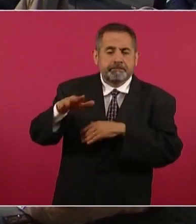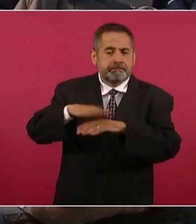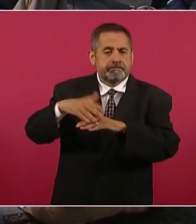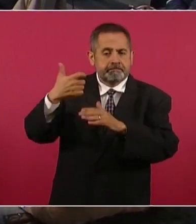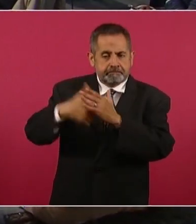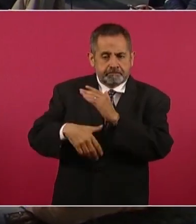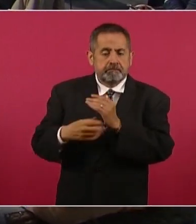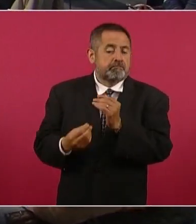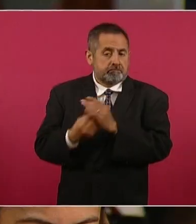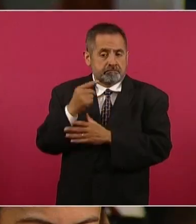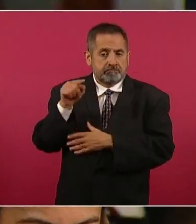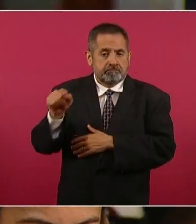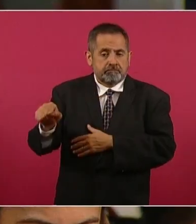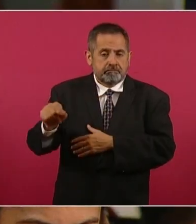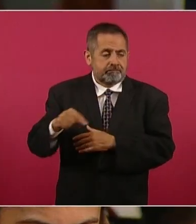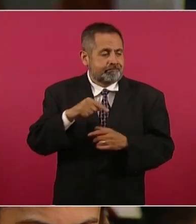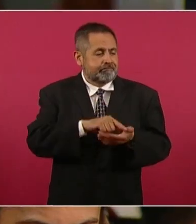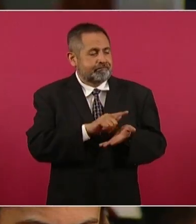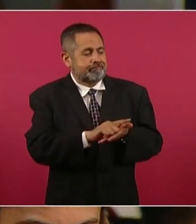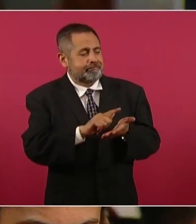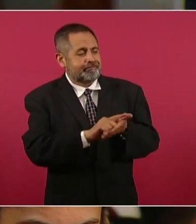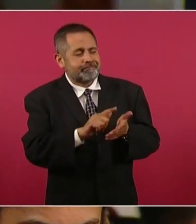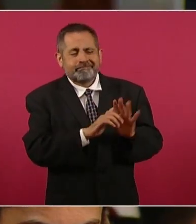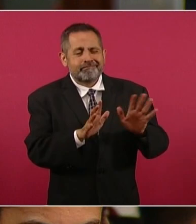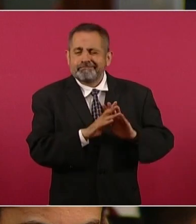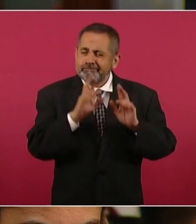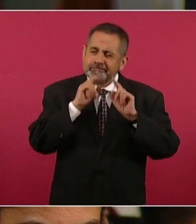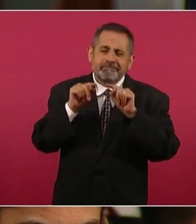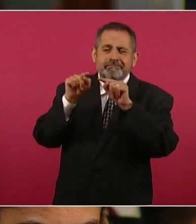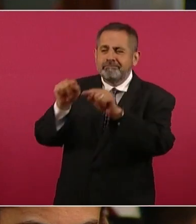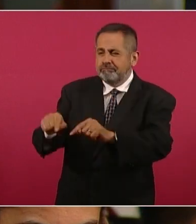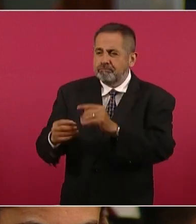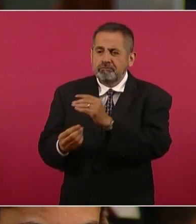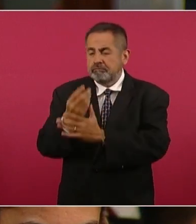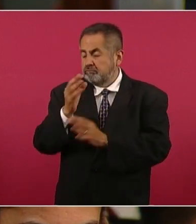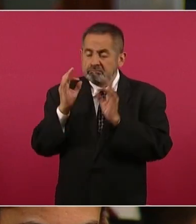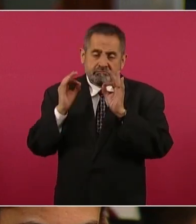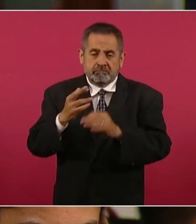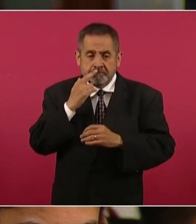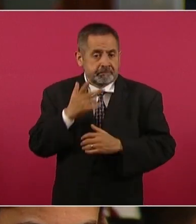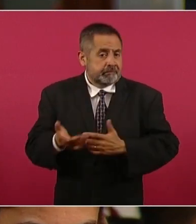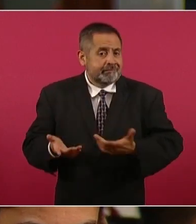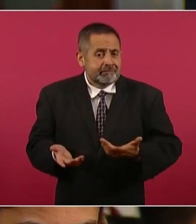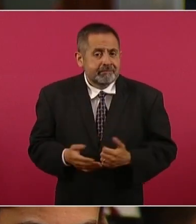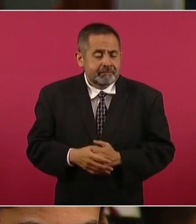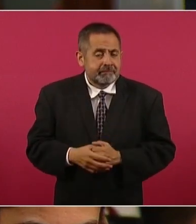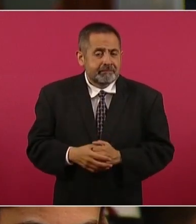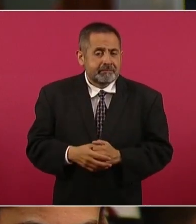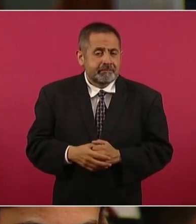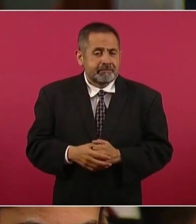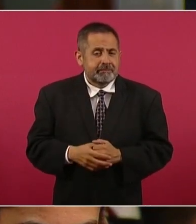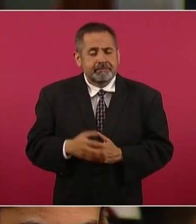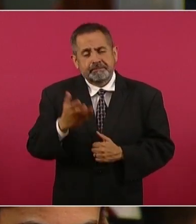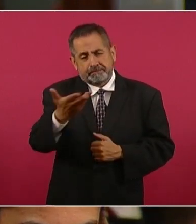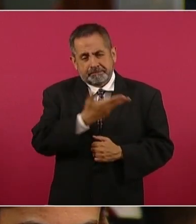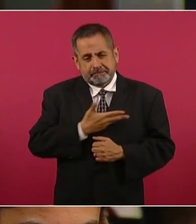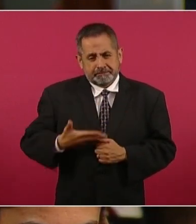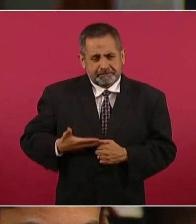económico hacer una nueva que desasolvar la que ya se tiene en la ciudad de Guamuchil. Entonces,